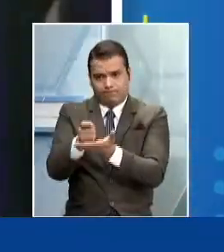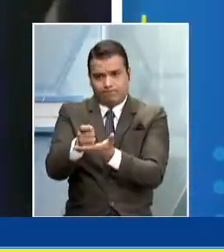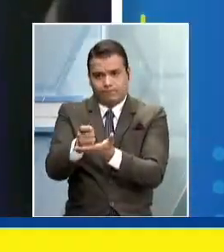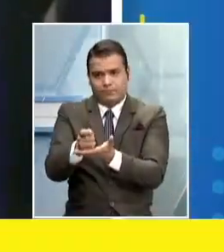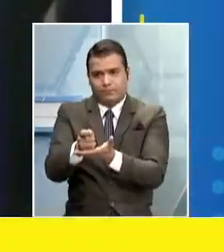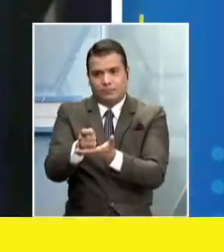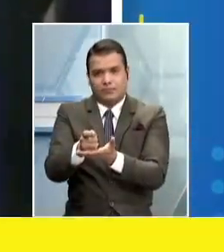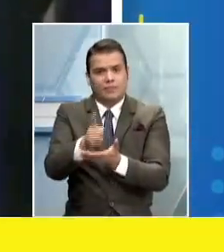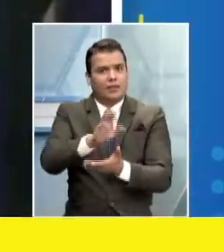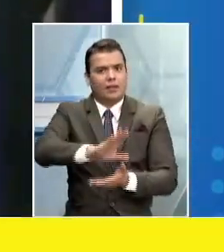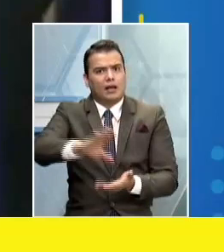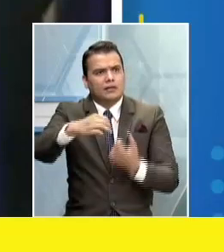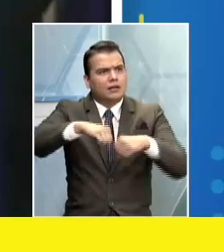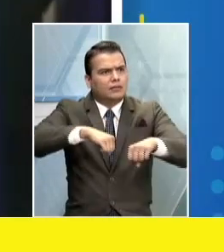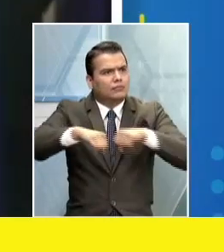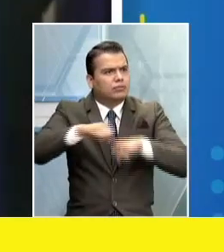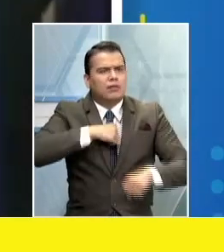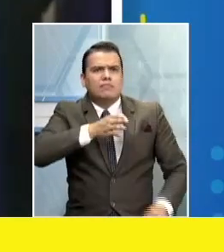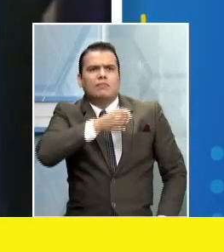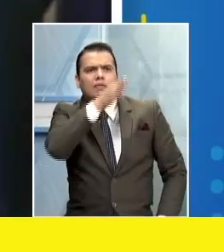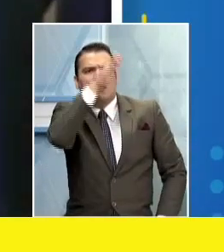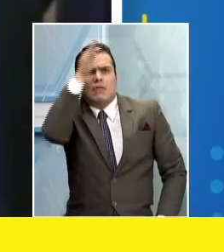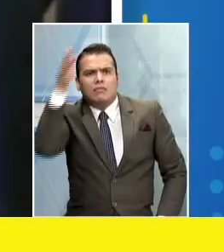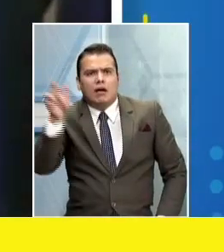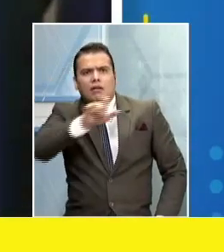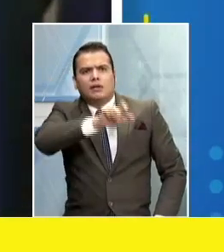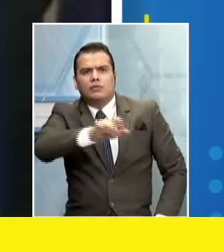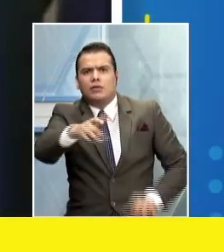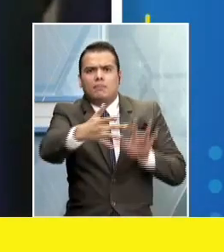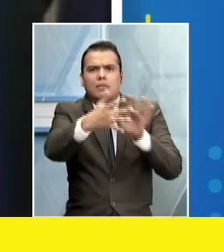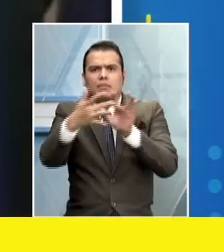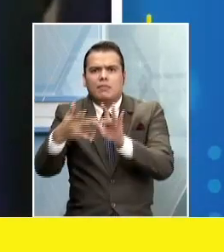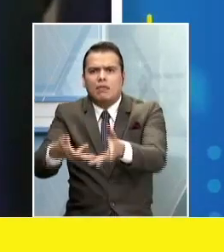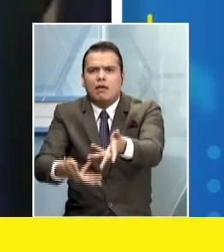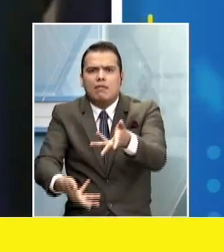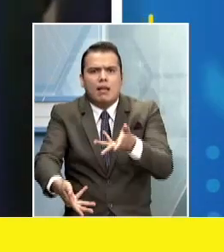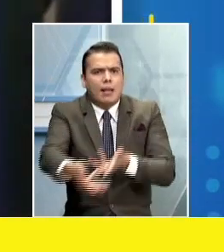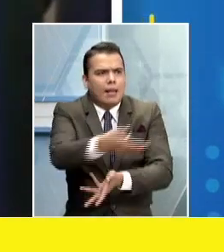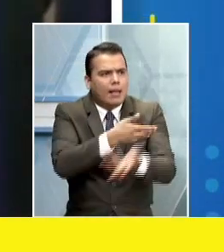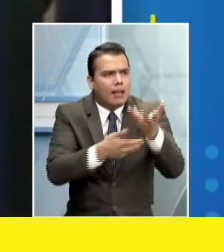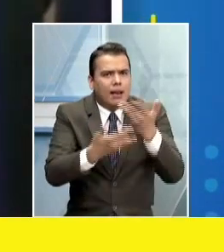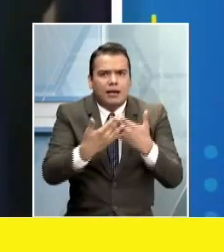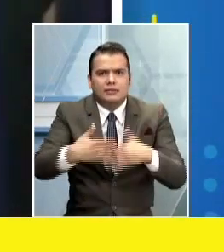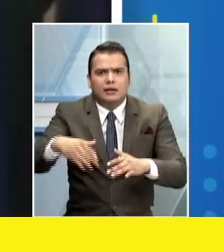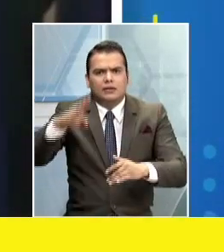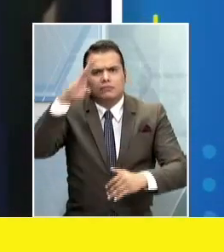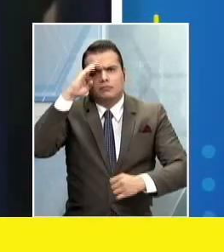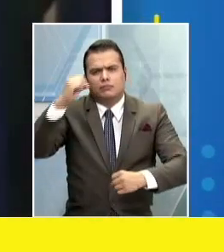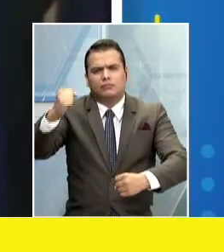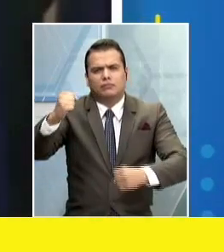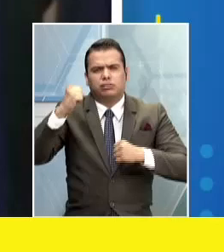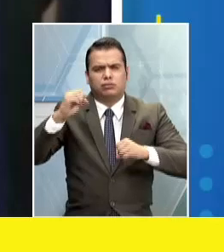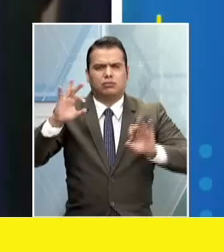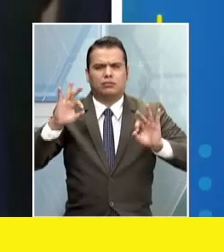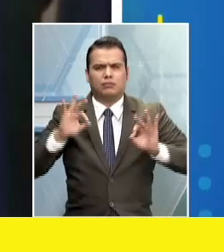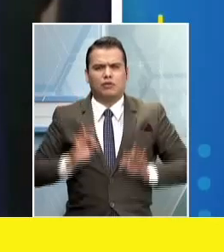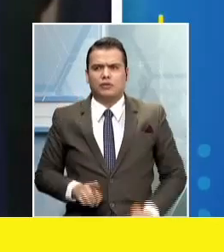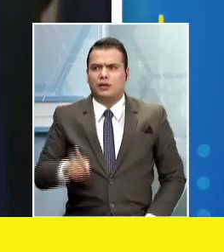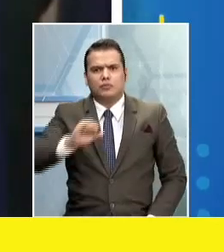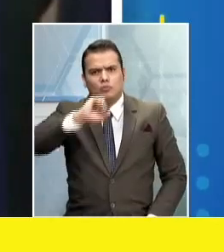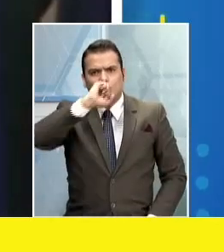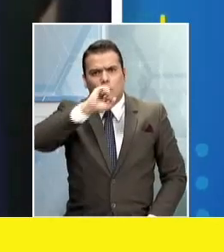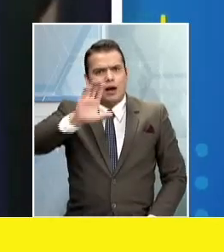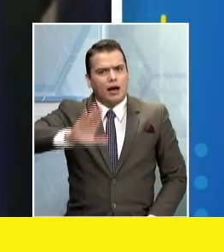Estaba siempre en el territorio, cercano a la gente, amando a nuestras fuerzas militares y sus